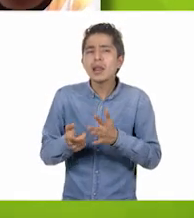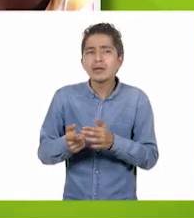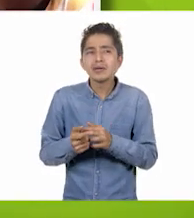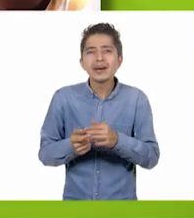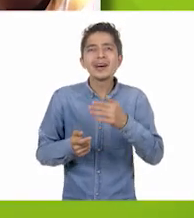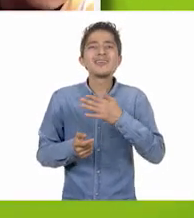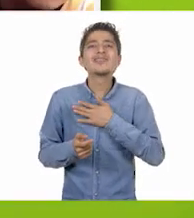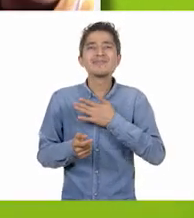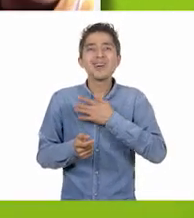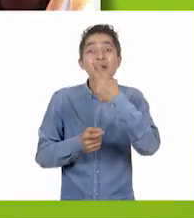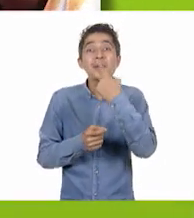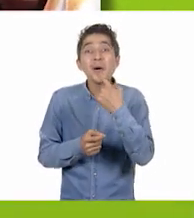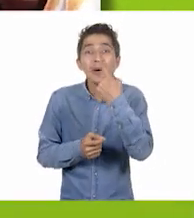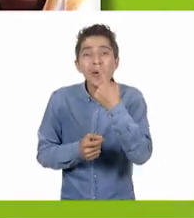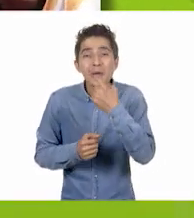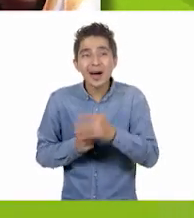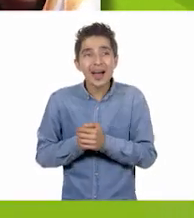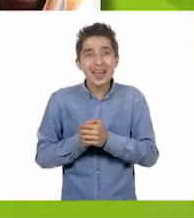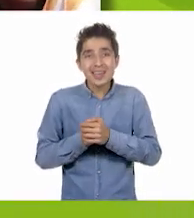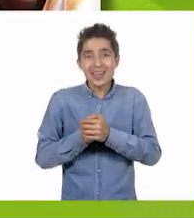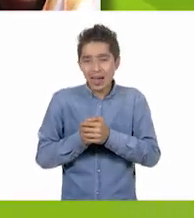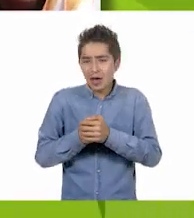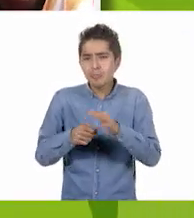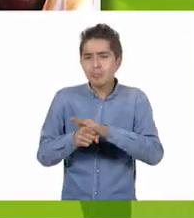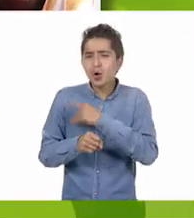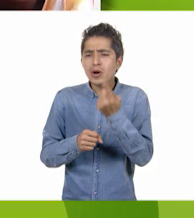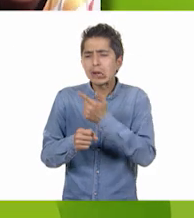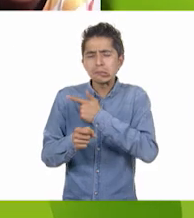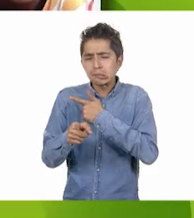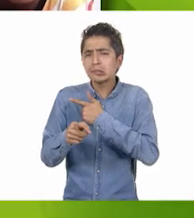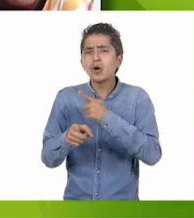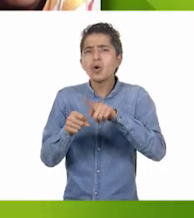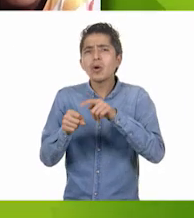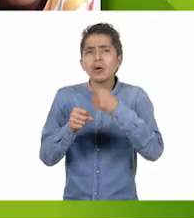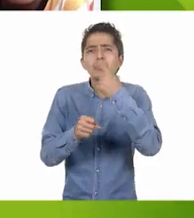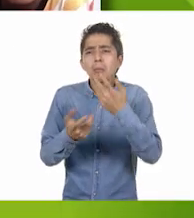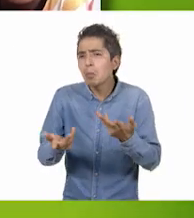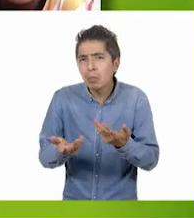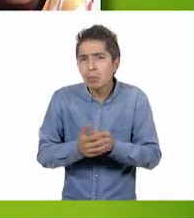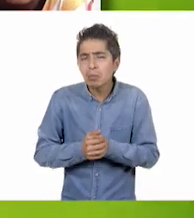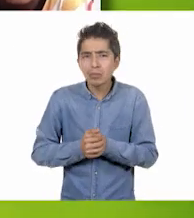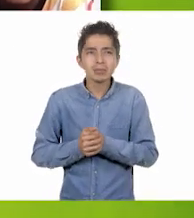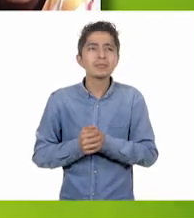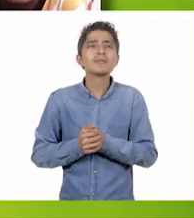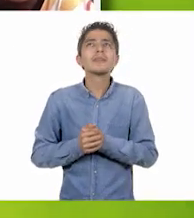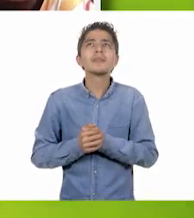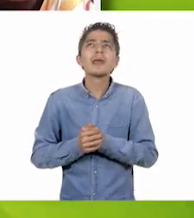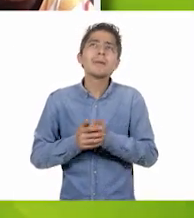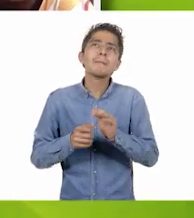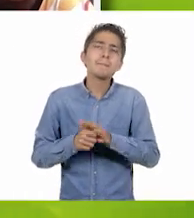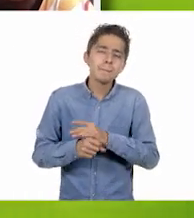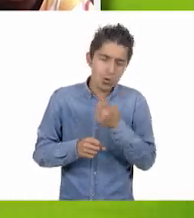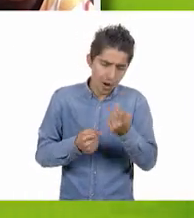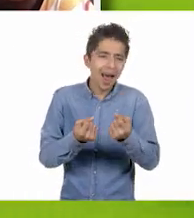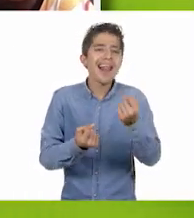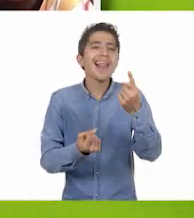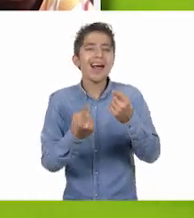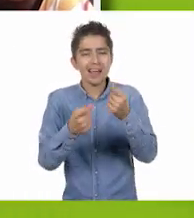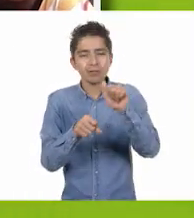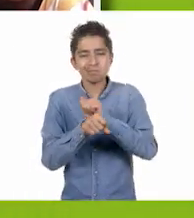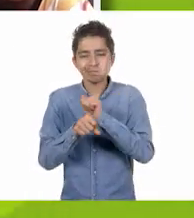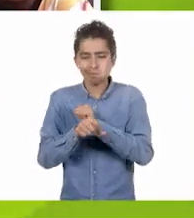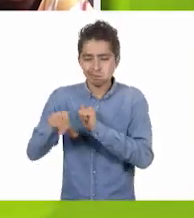El rojo. El rojo. ¡Wow! ¿Y por qué te gusta el color rojo? Porque algunos carritos me